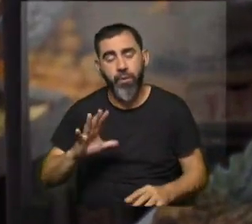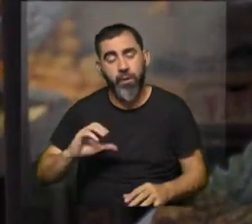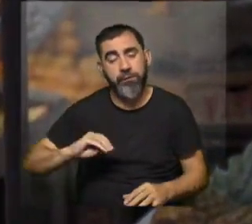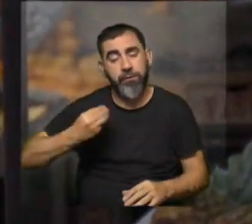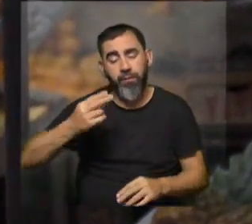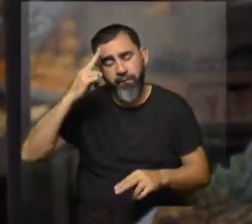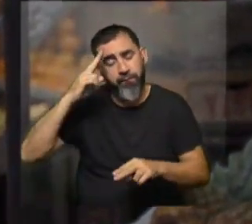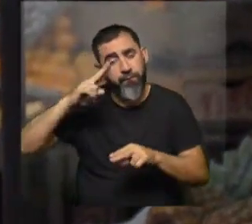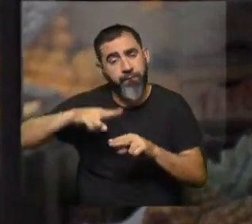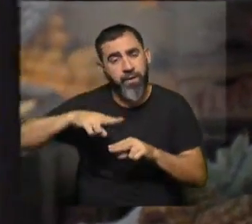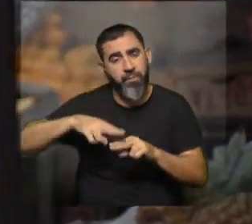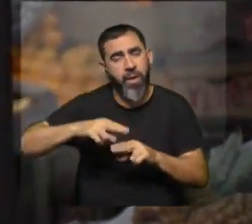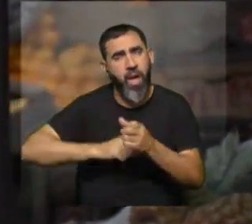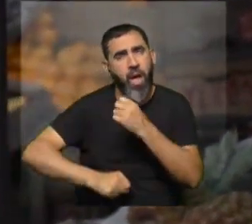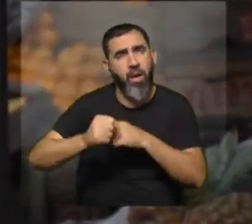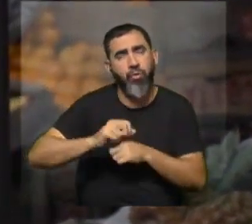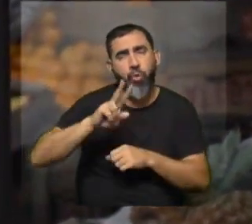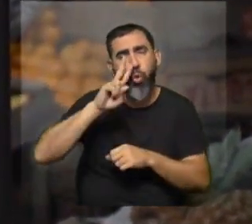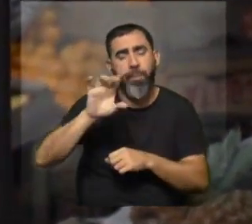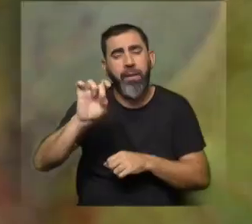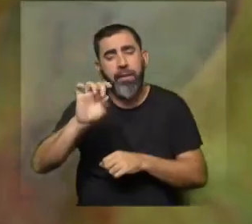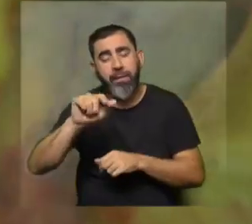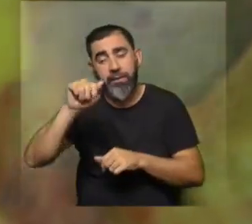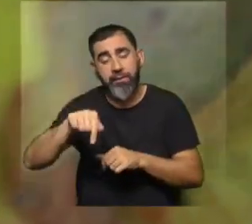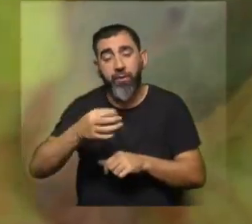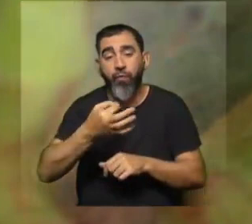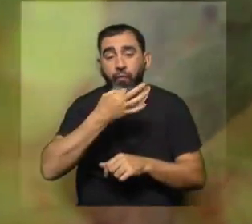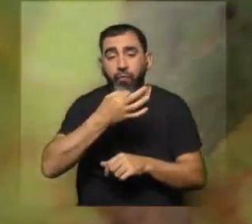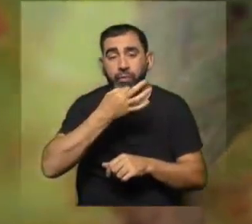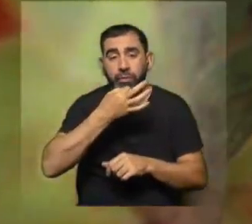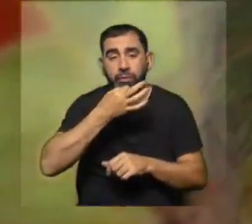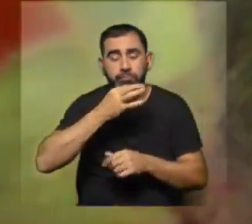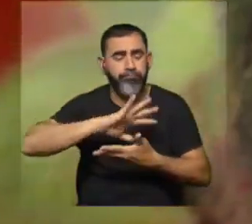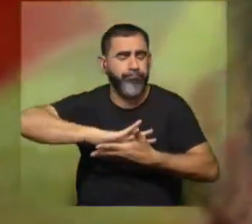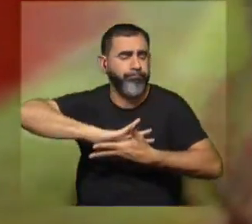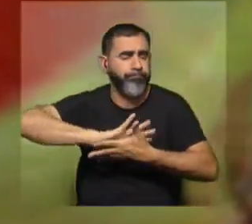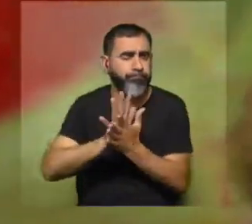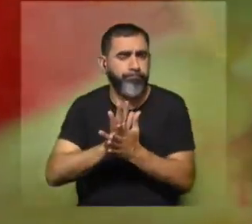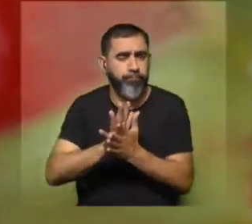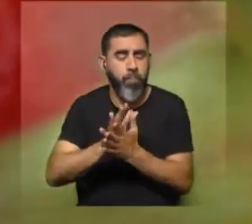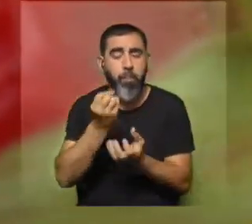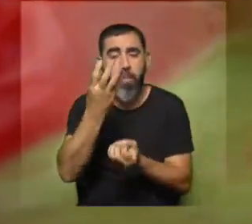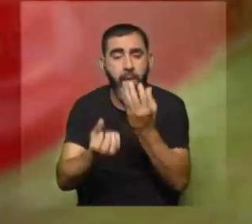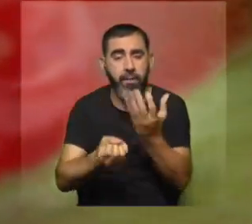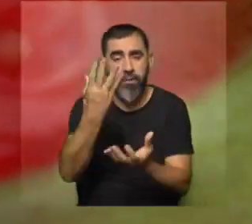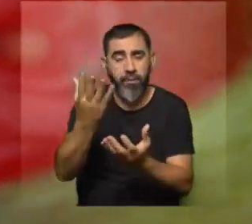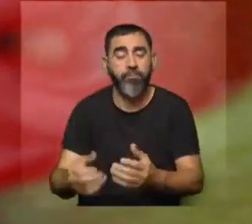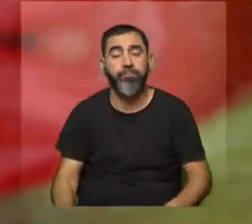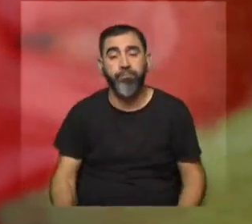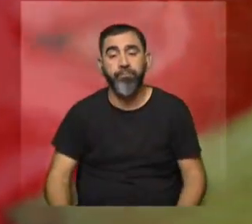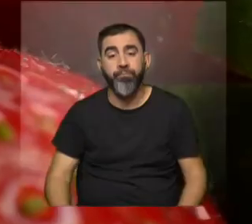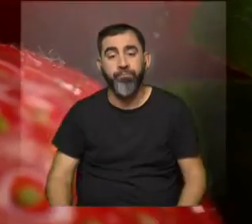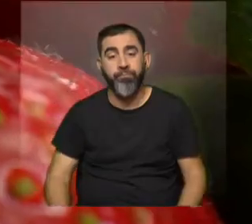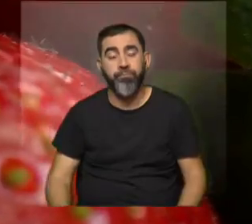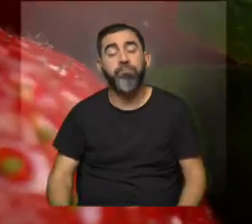que ocurrió por ahí por el año 2015 en este cultivo, que mató gran cantidad de plantas, y había